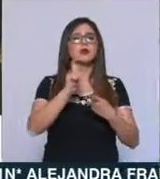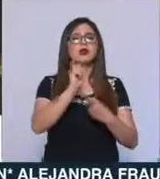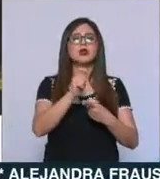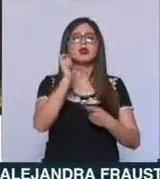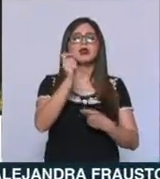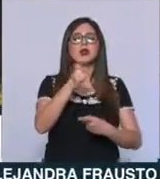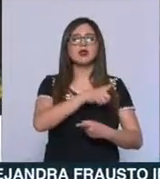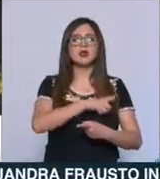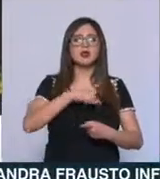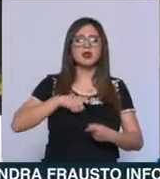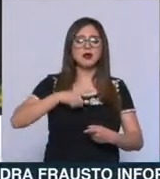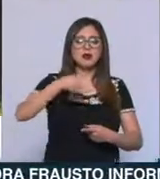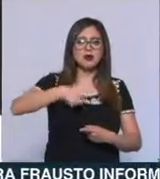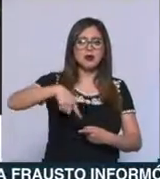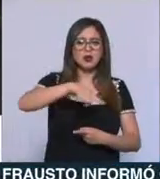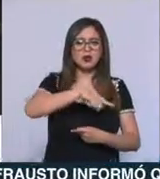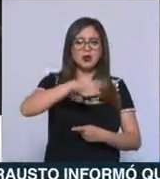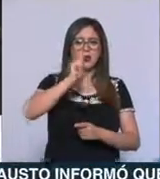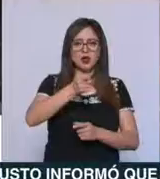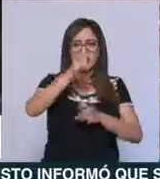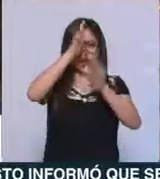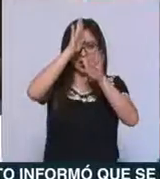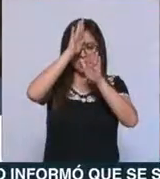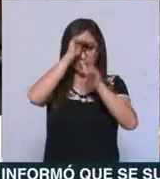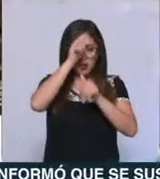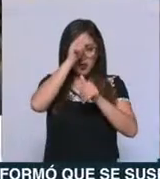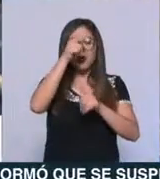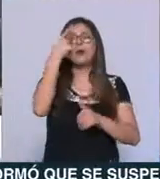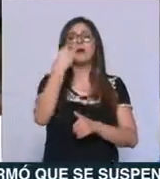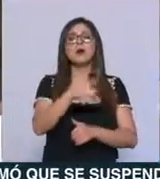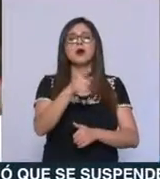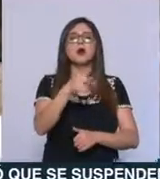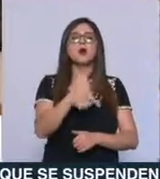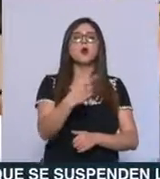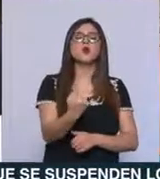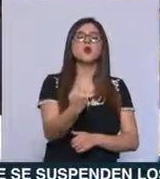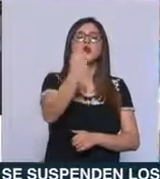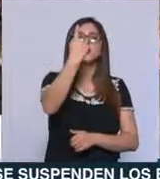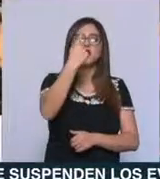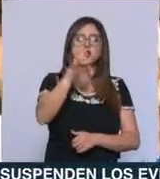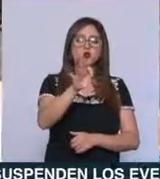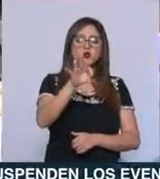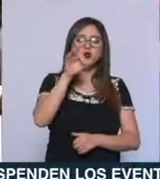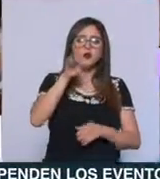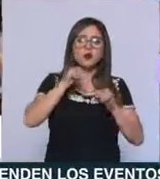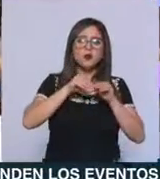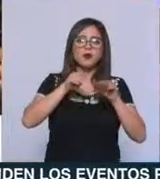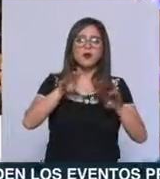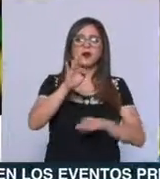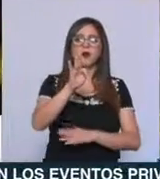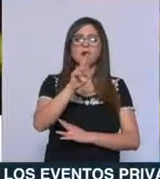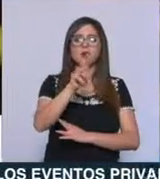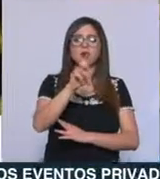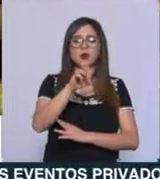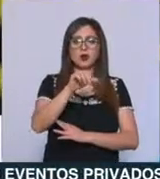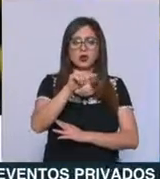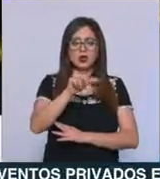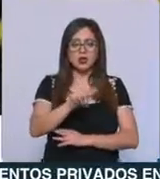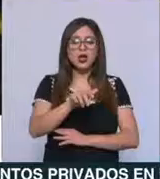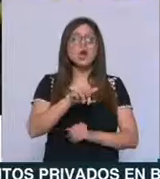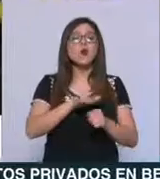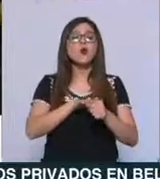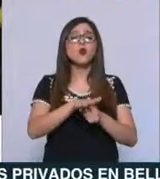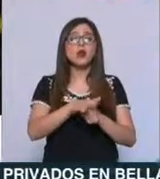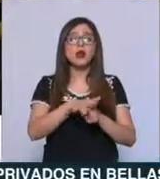un acuerdo en el que exista una de las frecuencias que que tendrá este